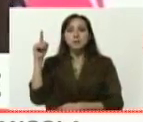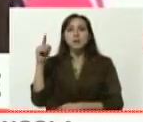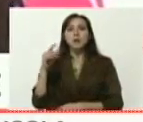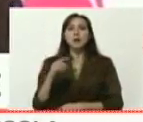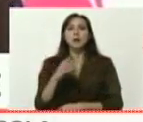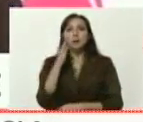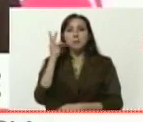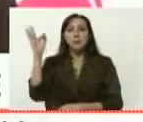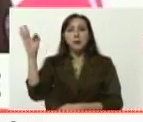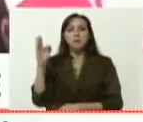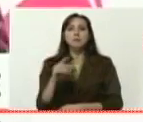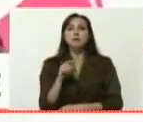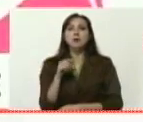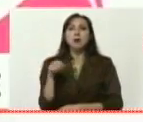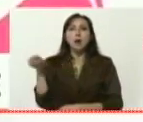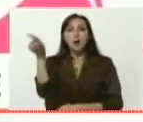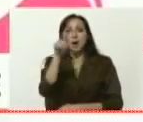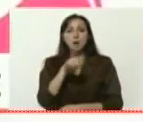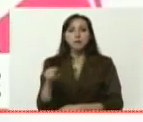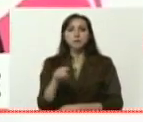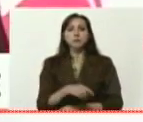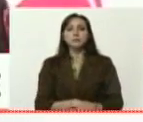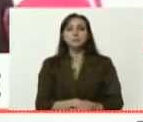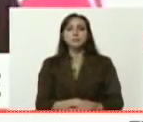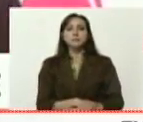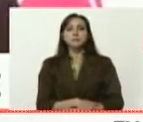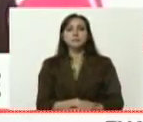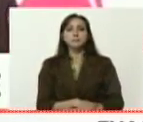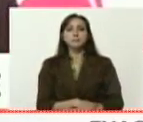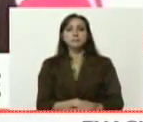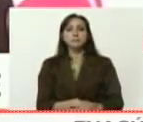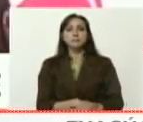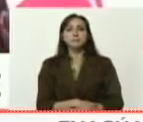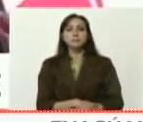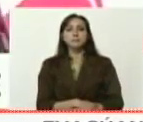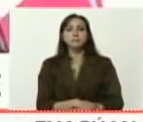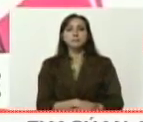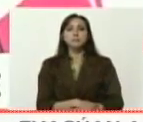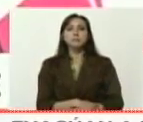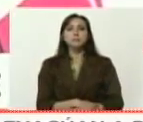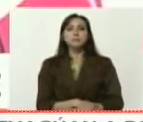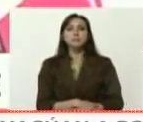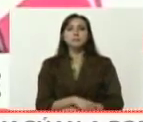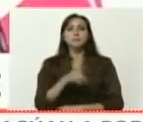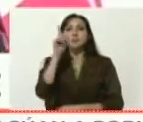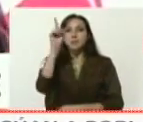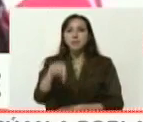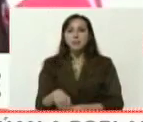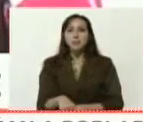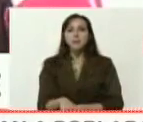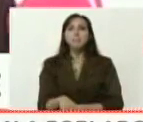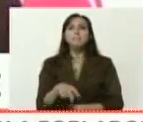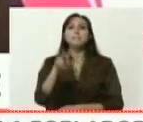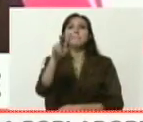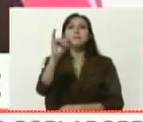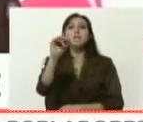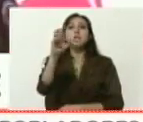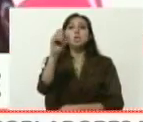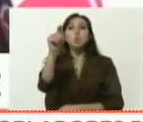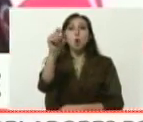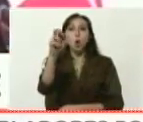los desdentados de Andrés Eloy Blanco y los miserables de Víctor Hugo seguían en